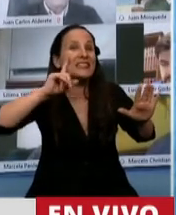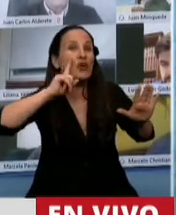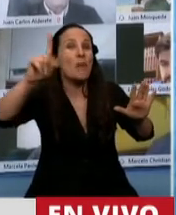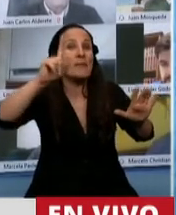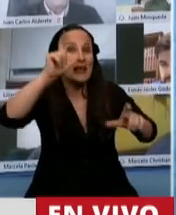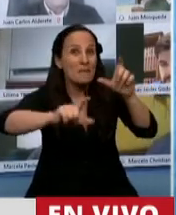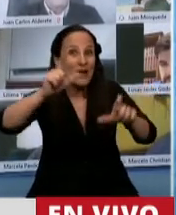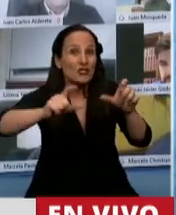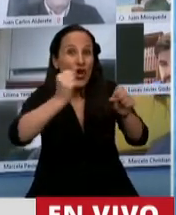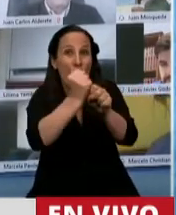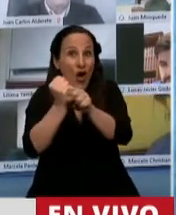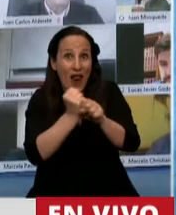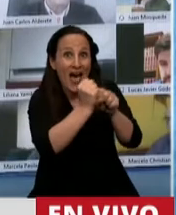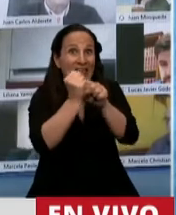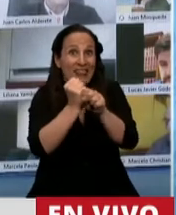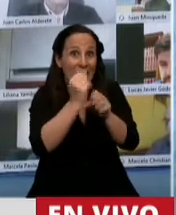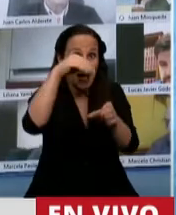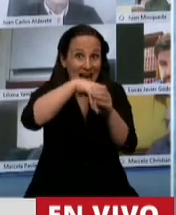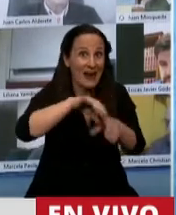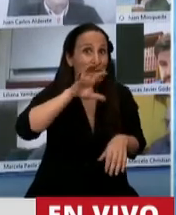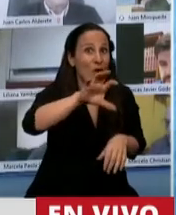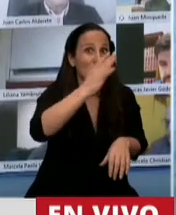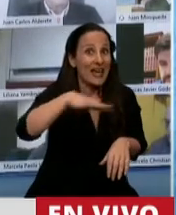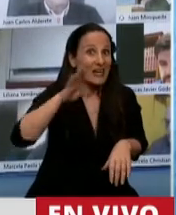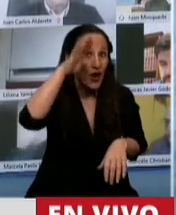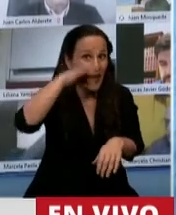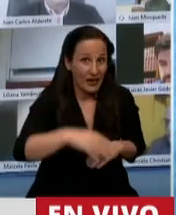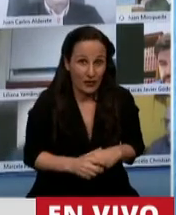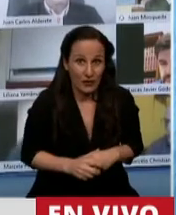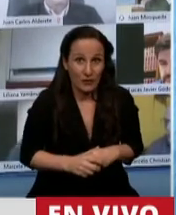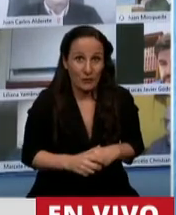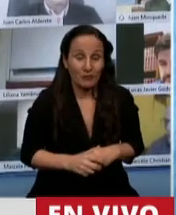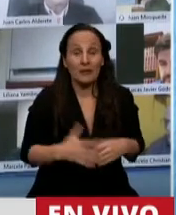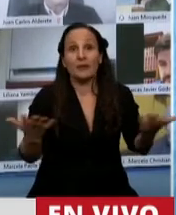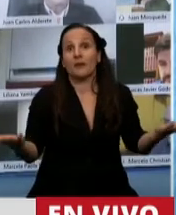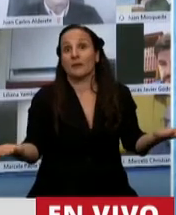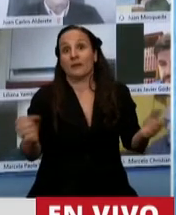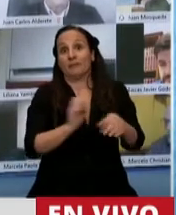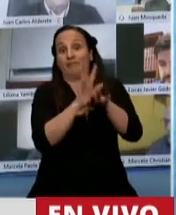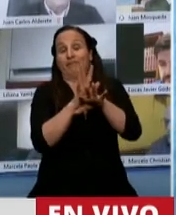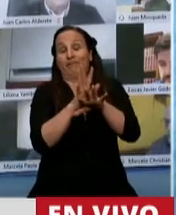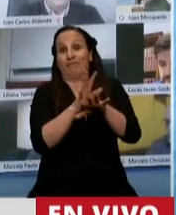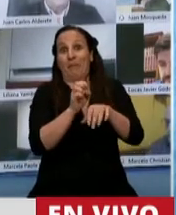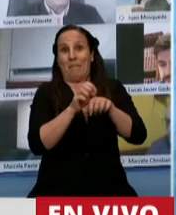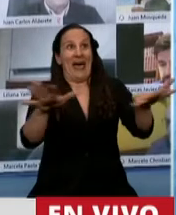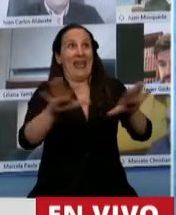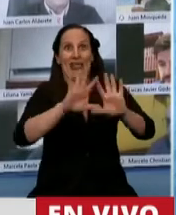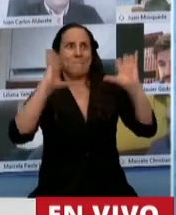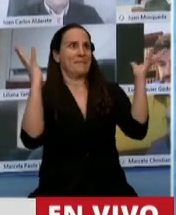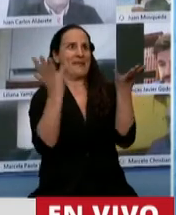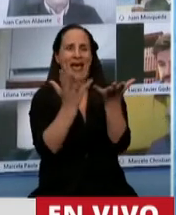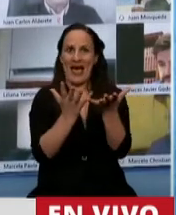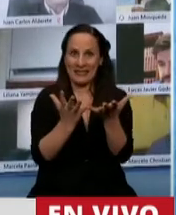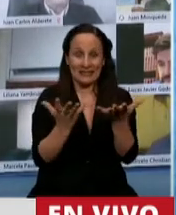empleos directos solamente aquí en la provincia de Río Negro. Pero la pandemia global, como decía, lo vino a cambiar todo. Puso al sector